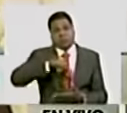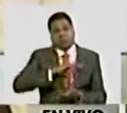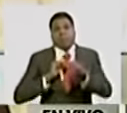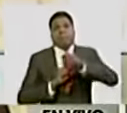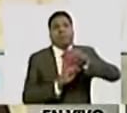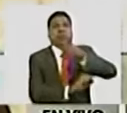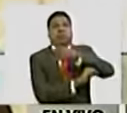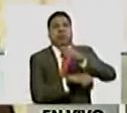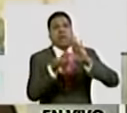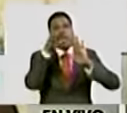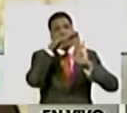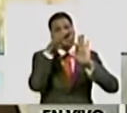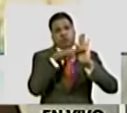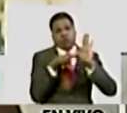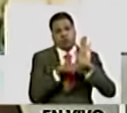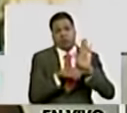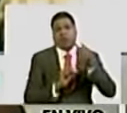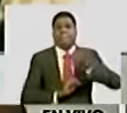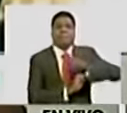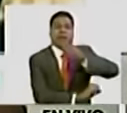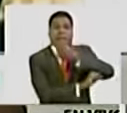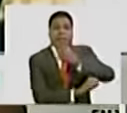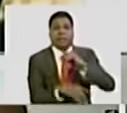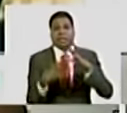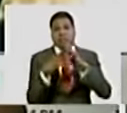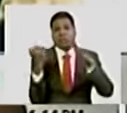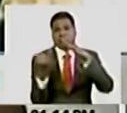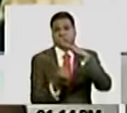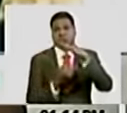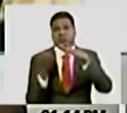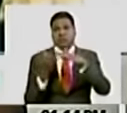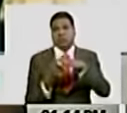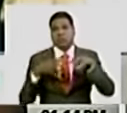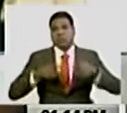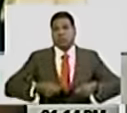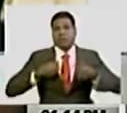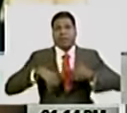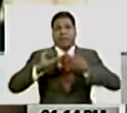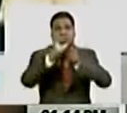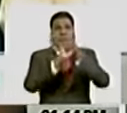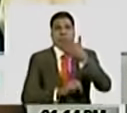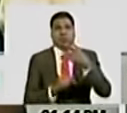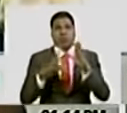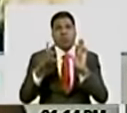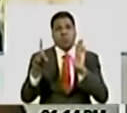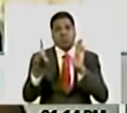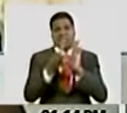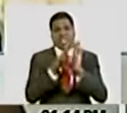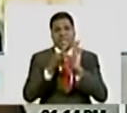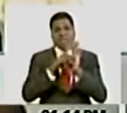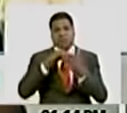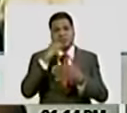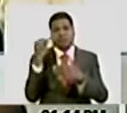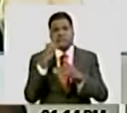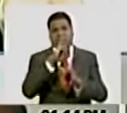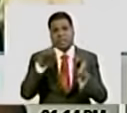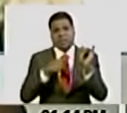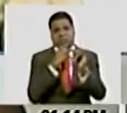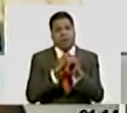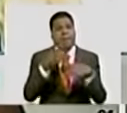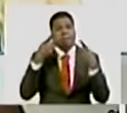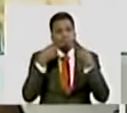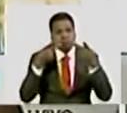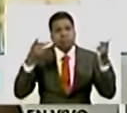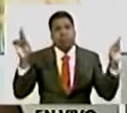respaldan las normas, nos respalda la institucionalidad del Mercosur, del derecho internacional público.